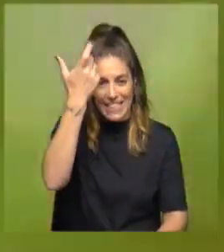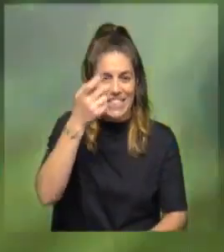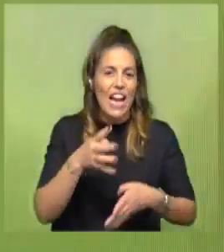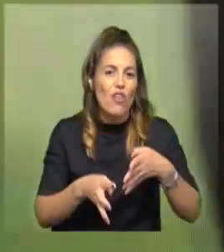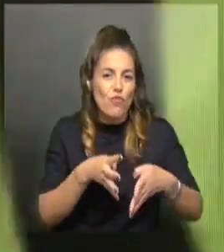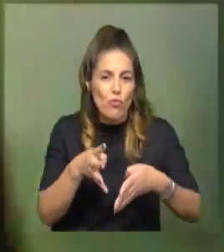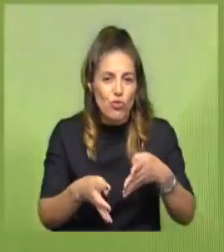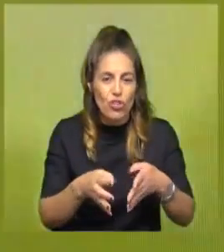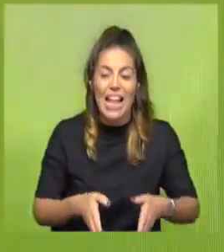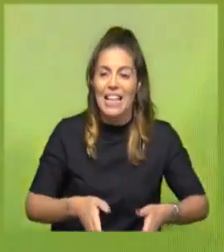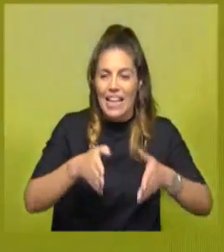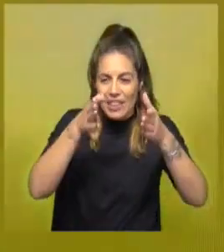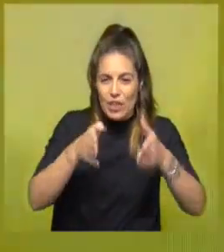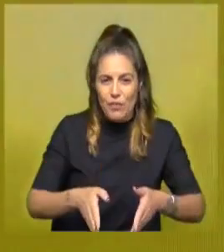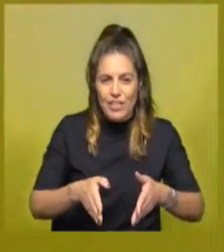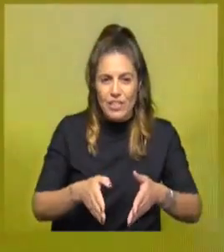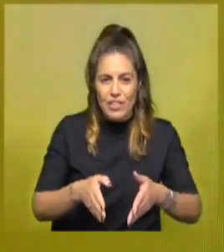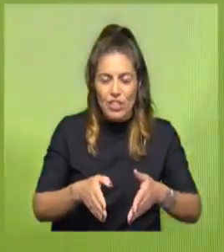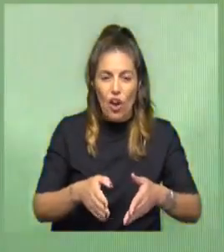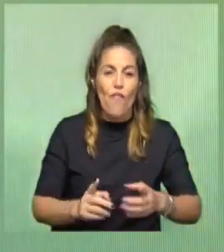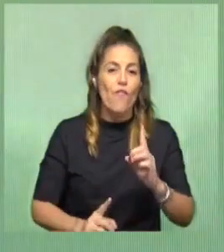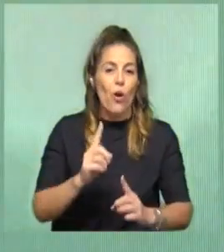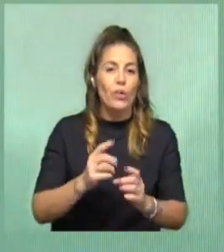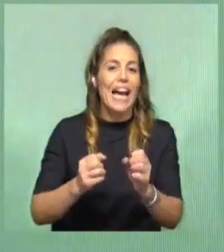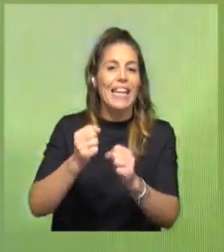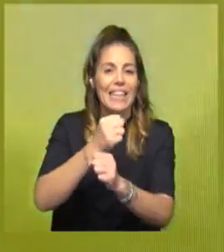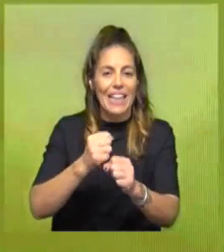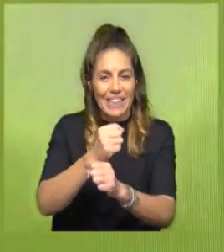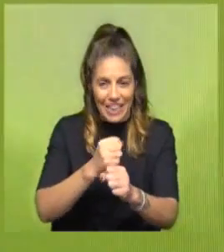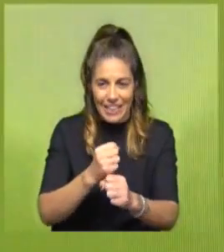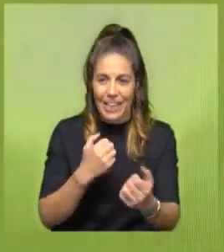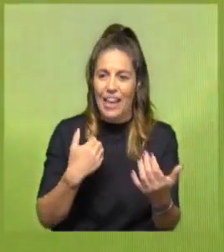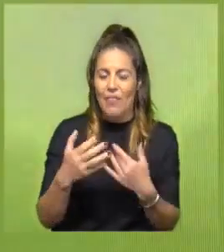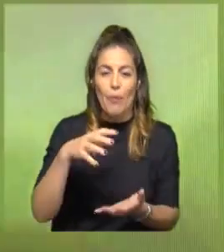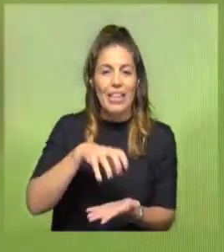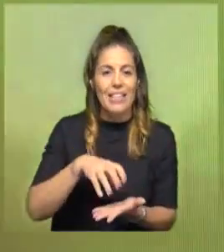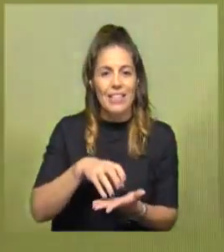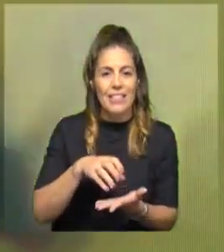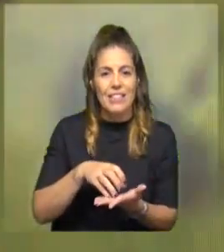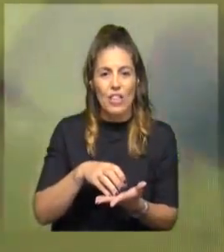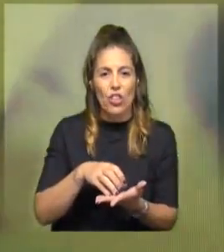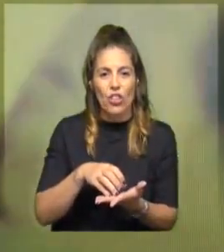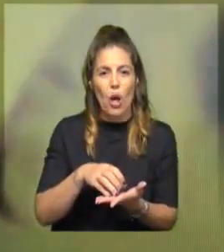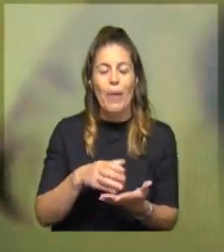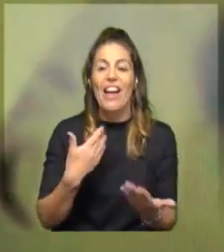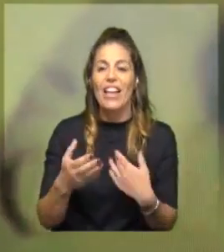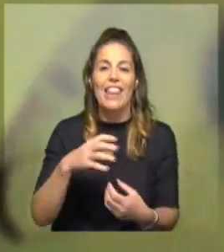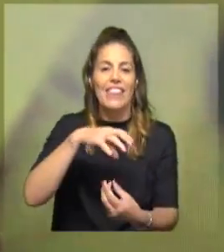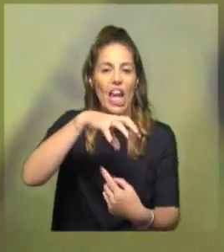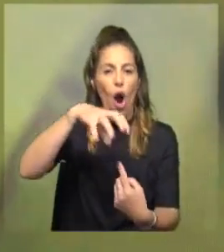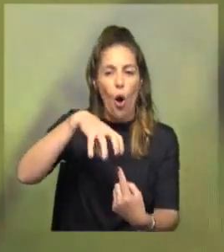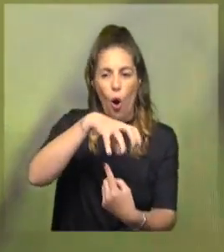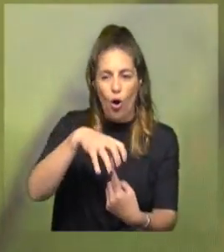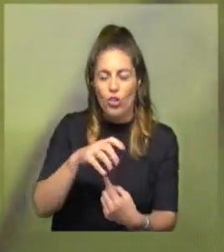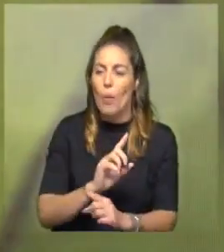funciona en el edificio de Facultad de Ingeniería. Estamos hablando de la sección micología porque vamos a hablar de hongos, pero no